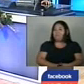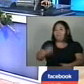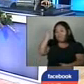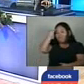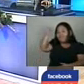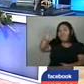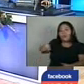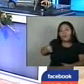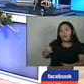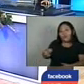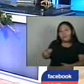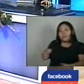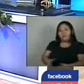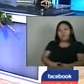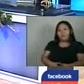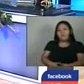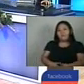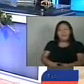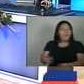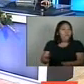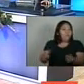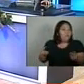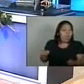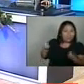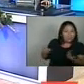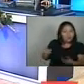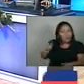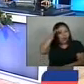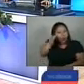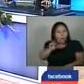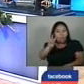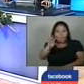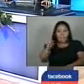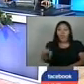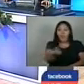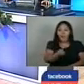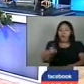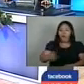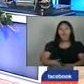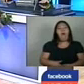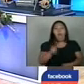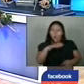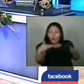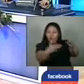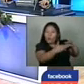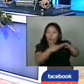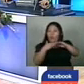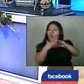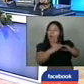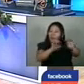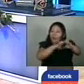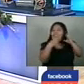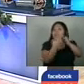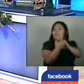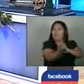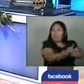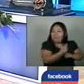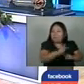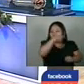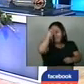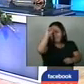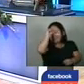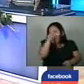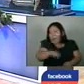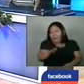porque fácil comieron 20, 25 personas ahí. Ah, no, pues aquí algo así somos con todo el equipo de producción. Sí.